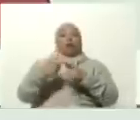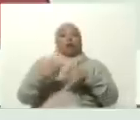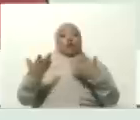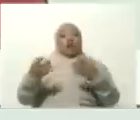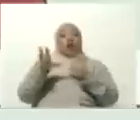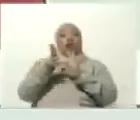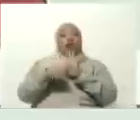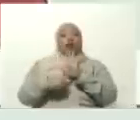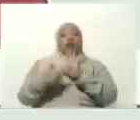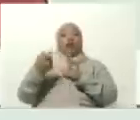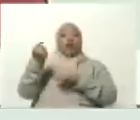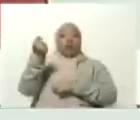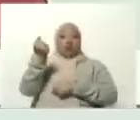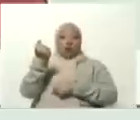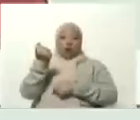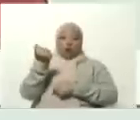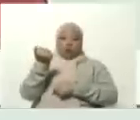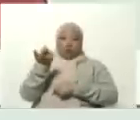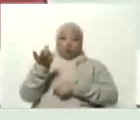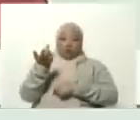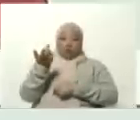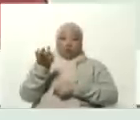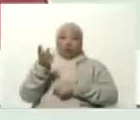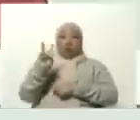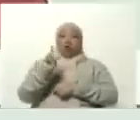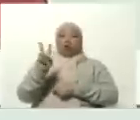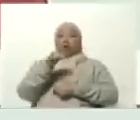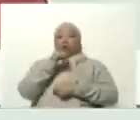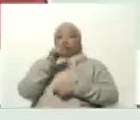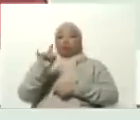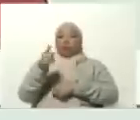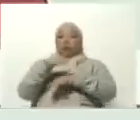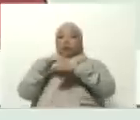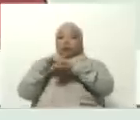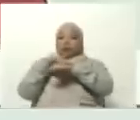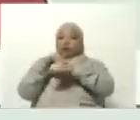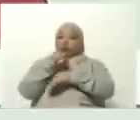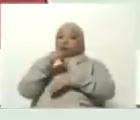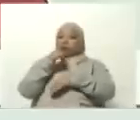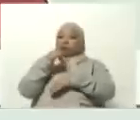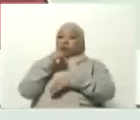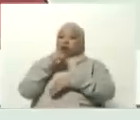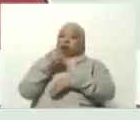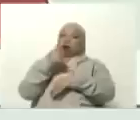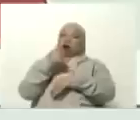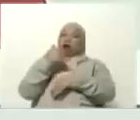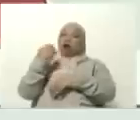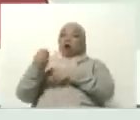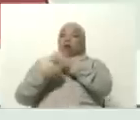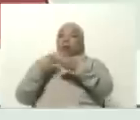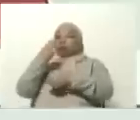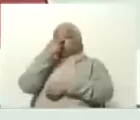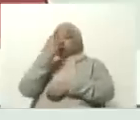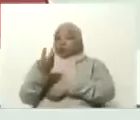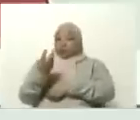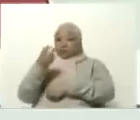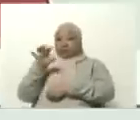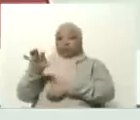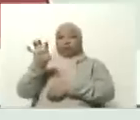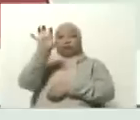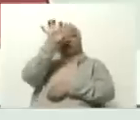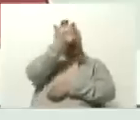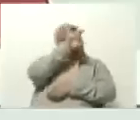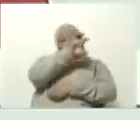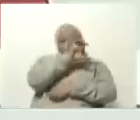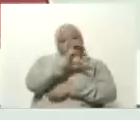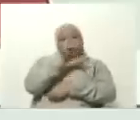Entonces se dio la rueda de prensa, visitó Venezuela el primer ministro de la Mancomunidad de Dominica, Ruzbel Esquerri, amigo de nuestro país,